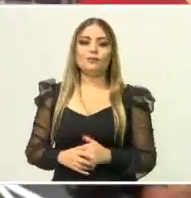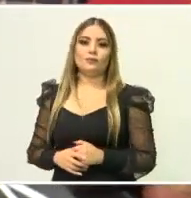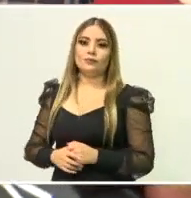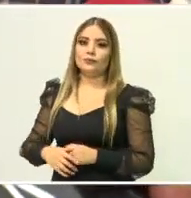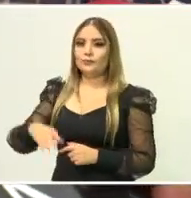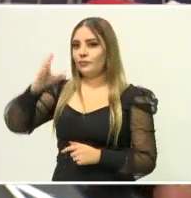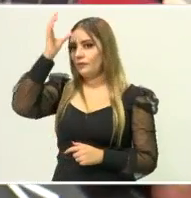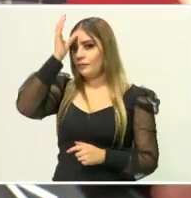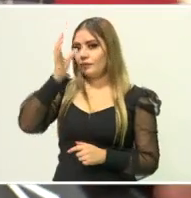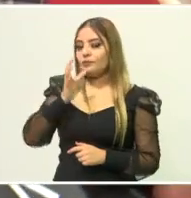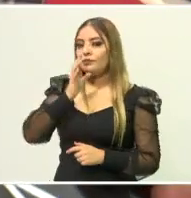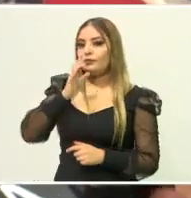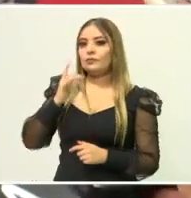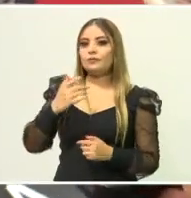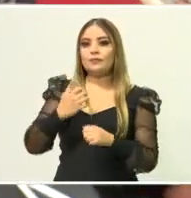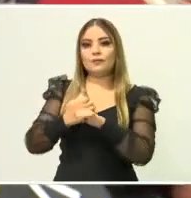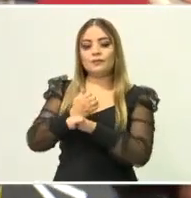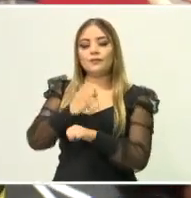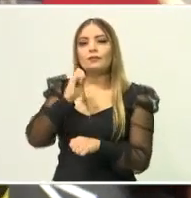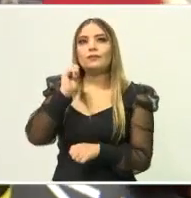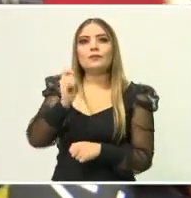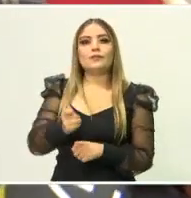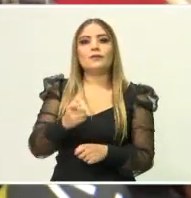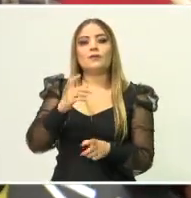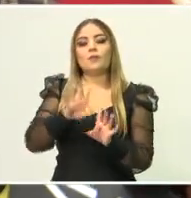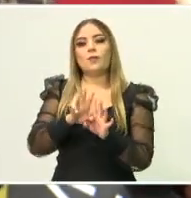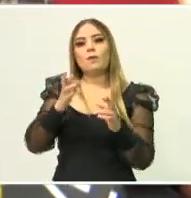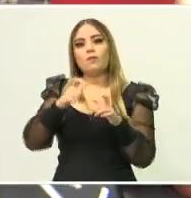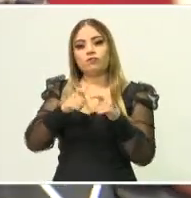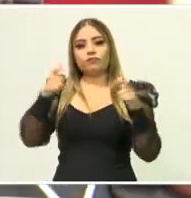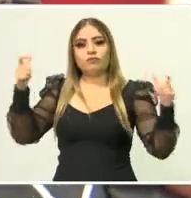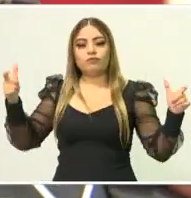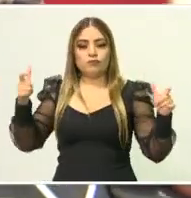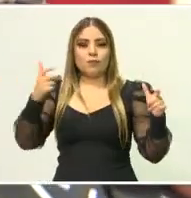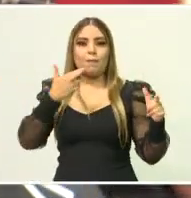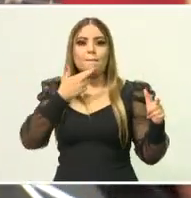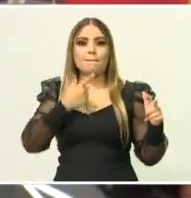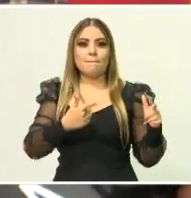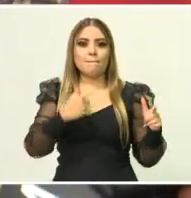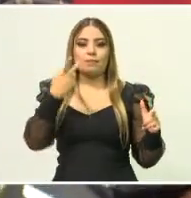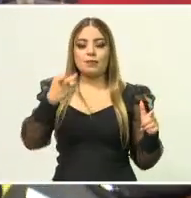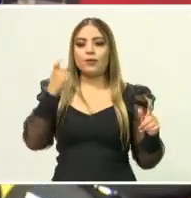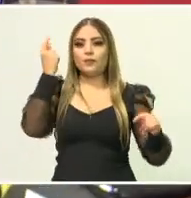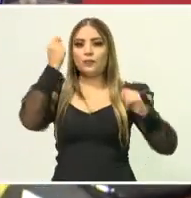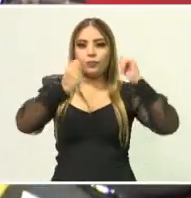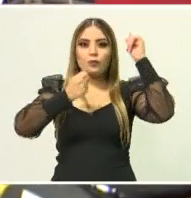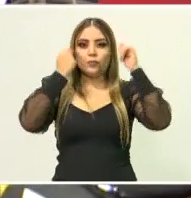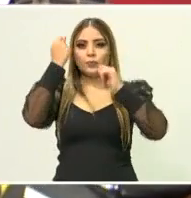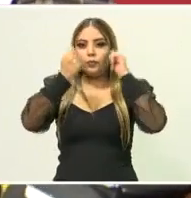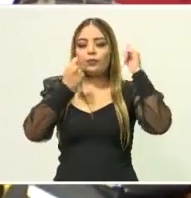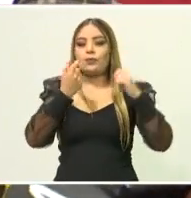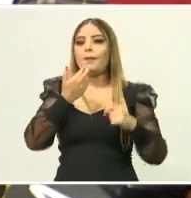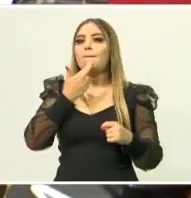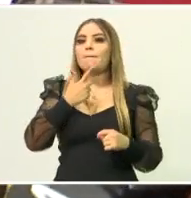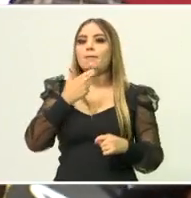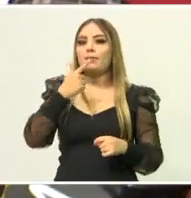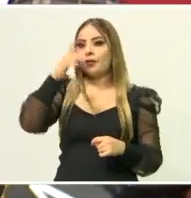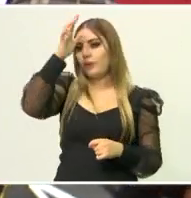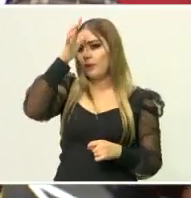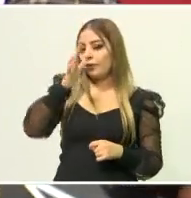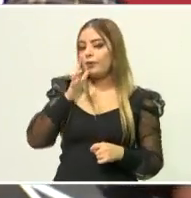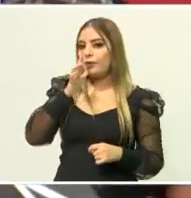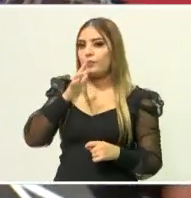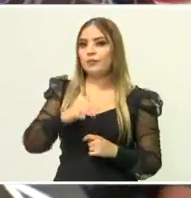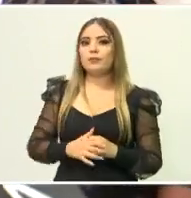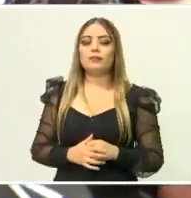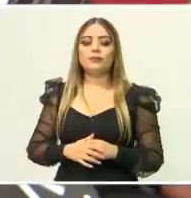es un estado que pues ha crecido en materia turística y esto también se debe muchísimo a